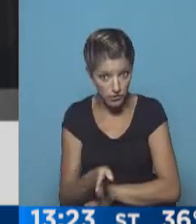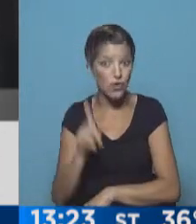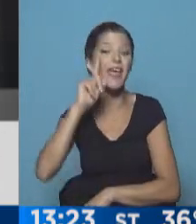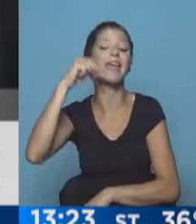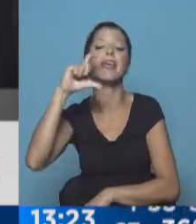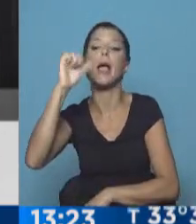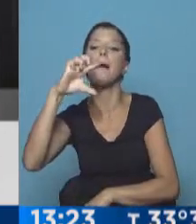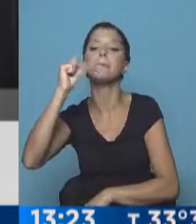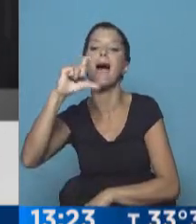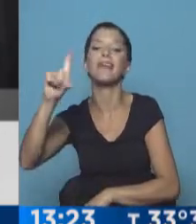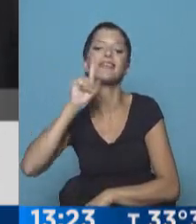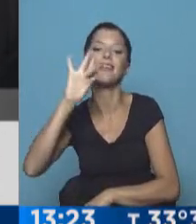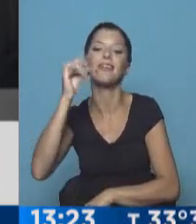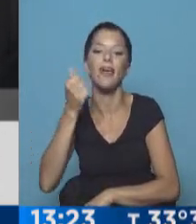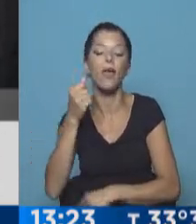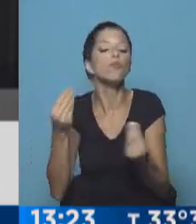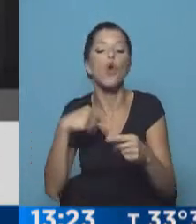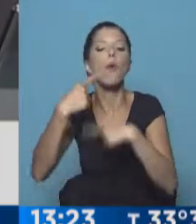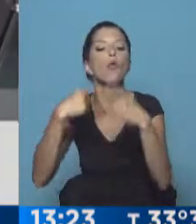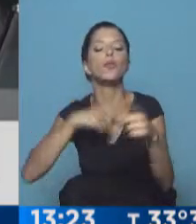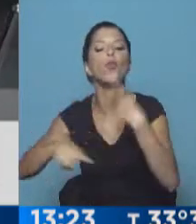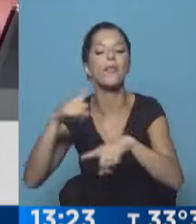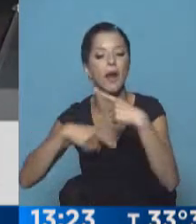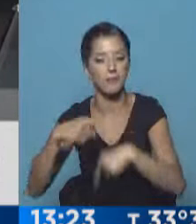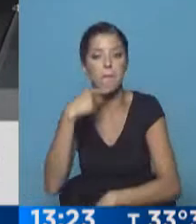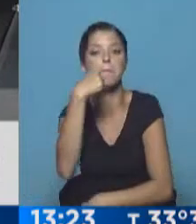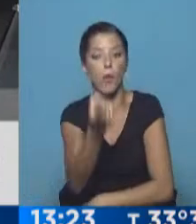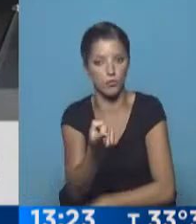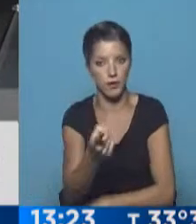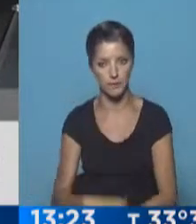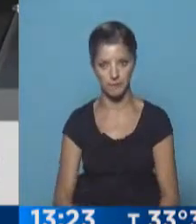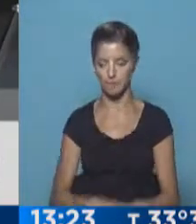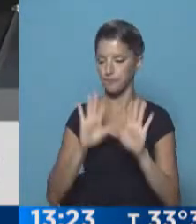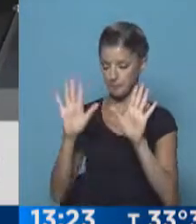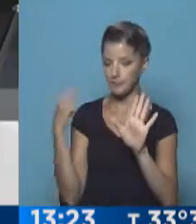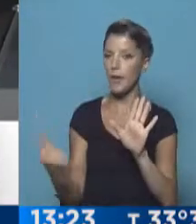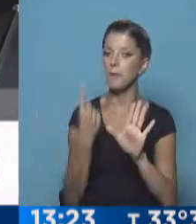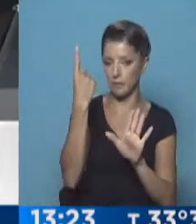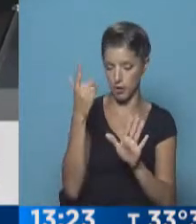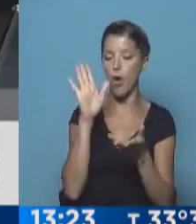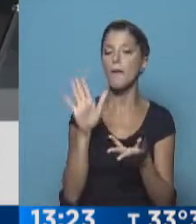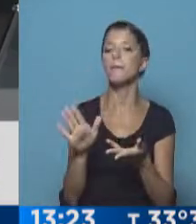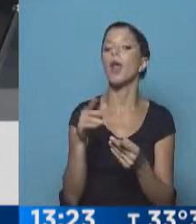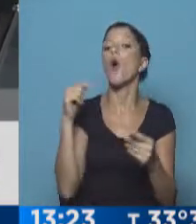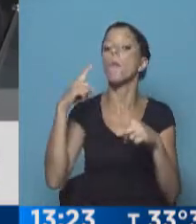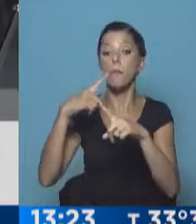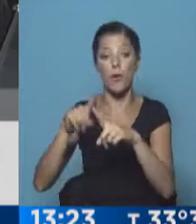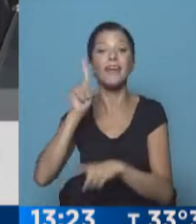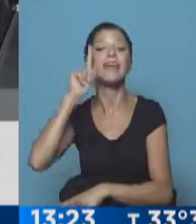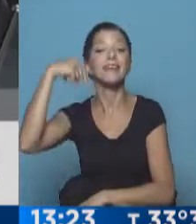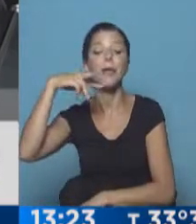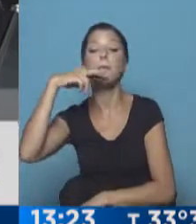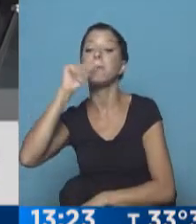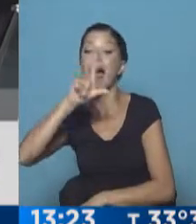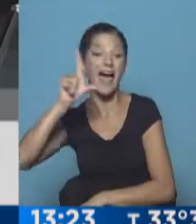y consulta como sigue como sigue primero robert para un retiro transitorio para invalidez de lances son tres